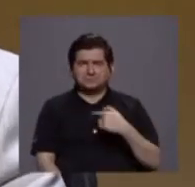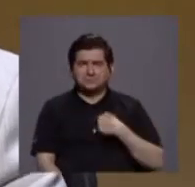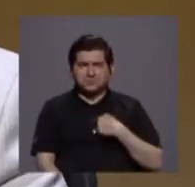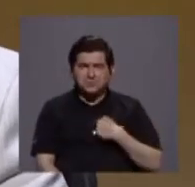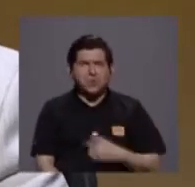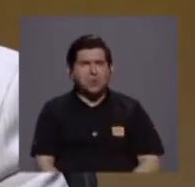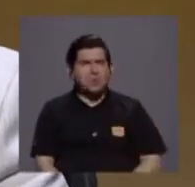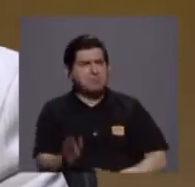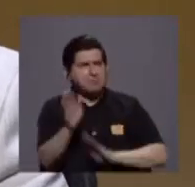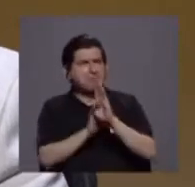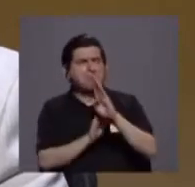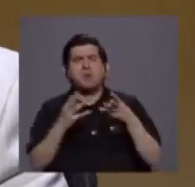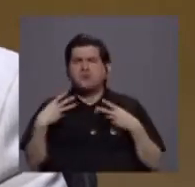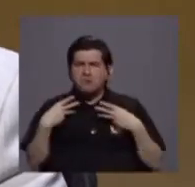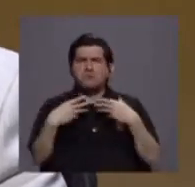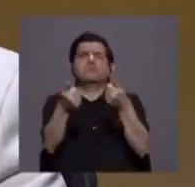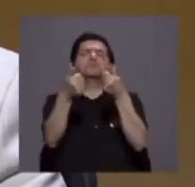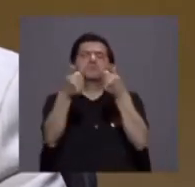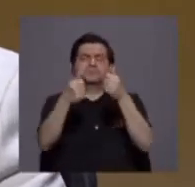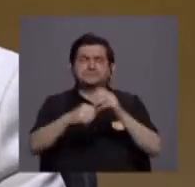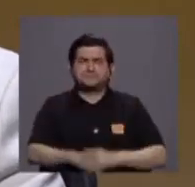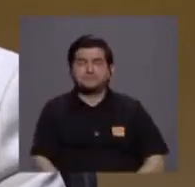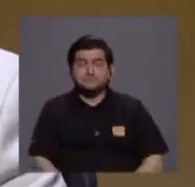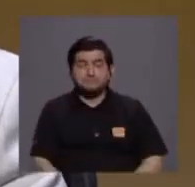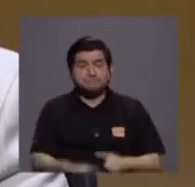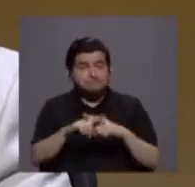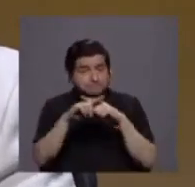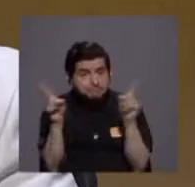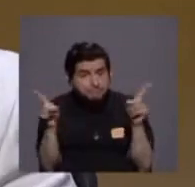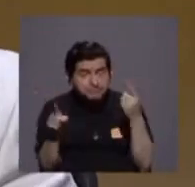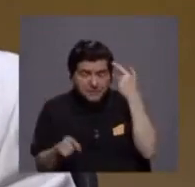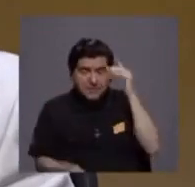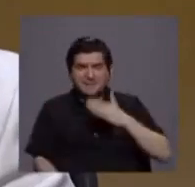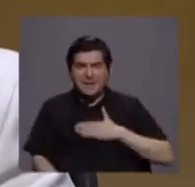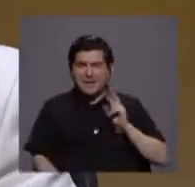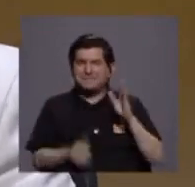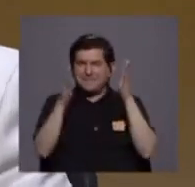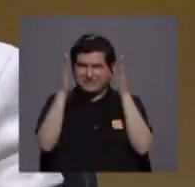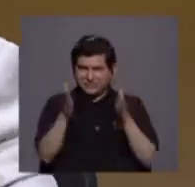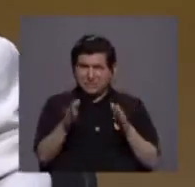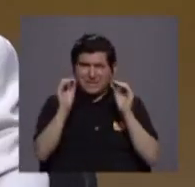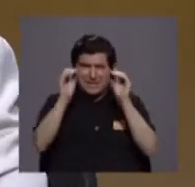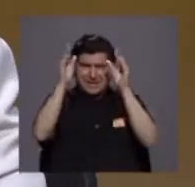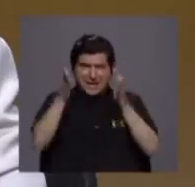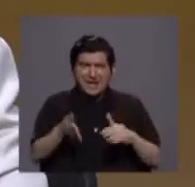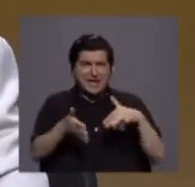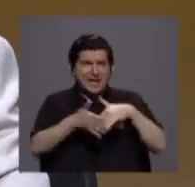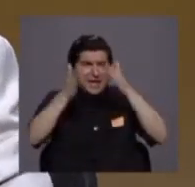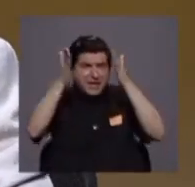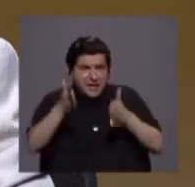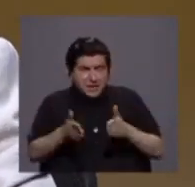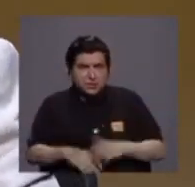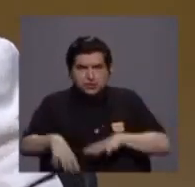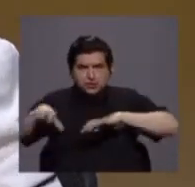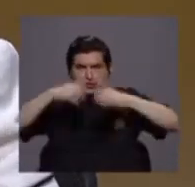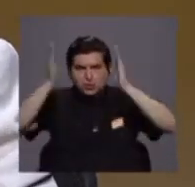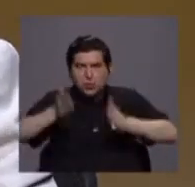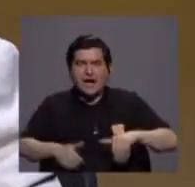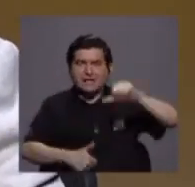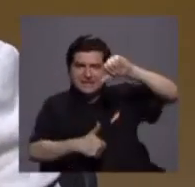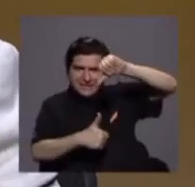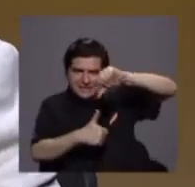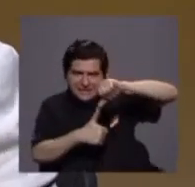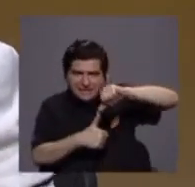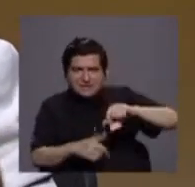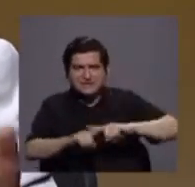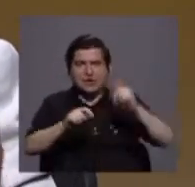bastante fluidamente ahí. Sin embargo, para mis colegas docentes, estudiantes y activistas en Centroamérica y en